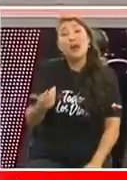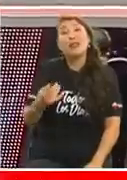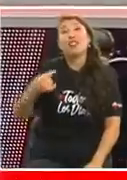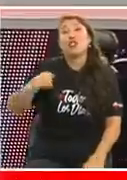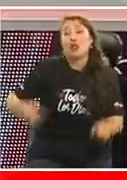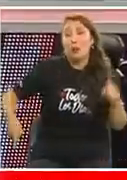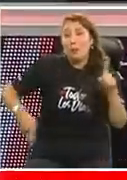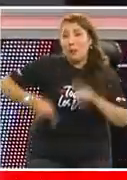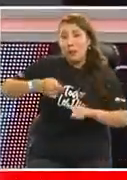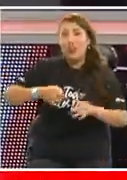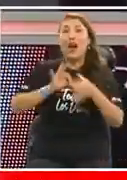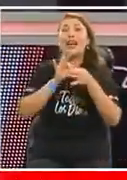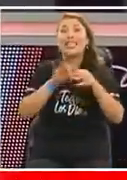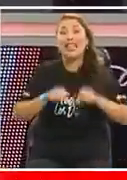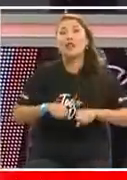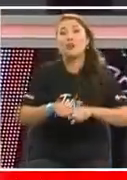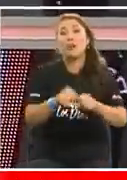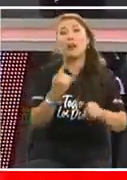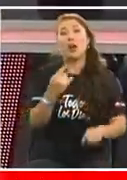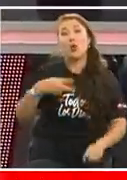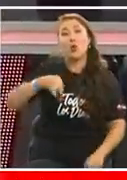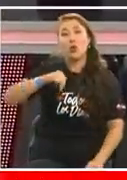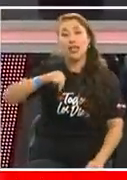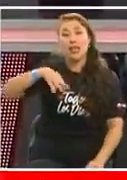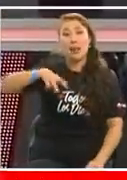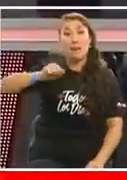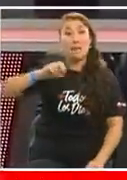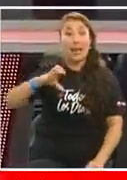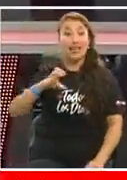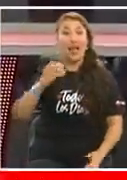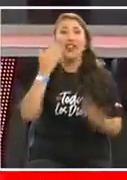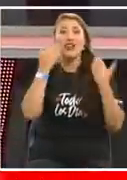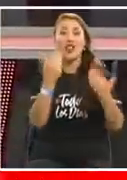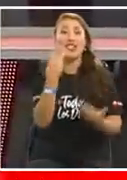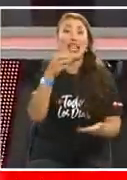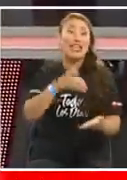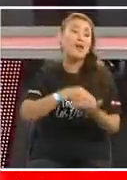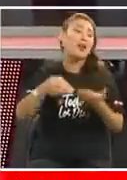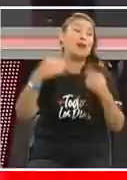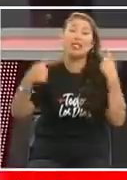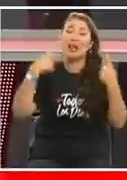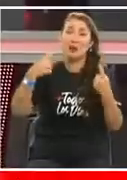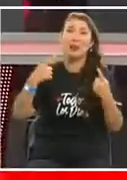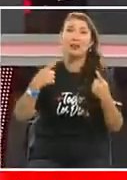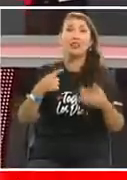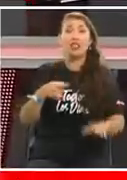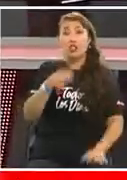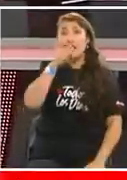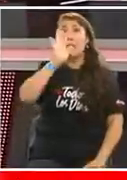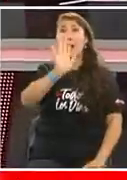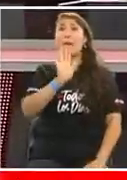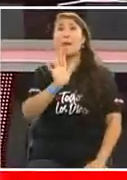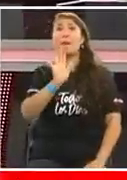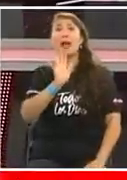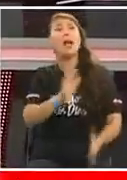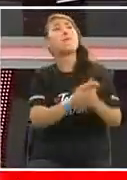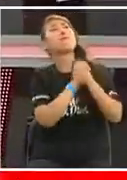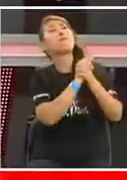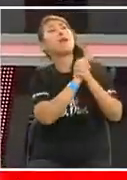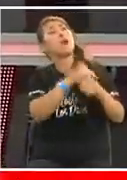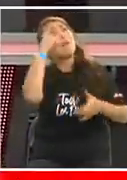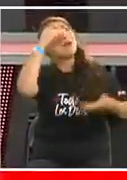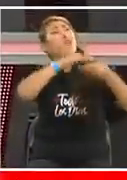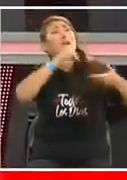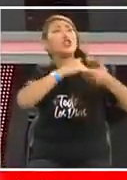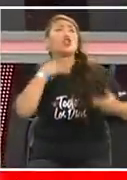quiero agradecer a Unimar los 30 palitos que puso por esta locura. Okay. Lo otro que voy a hacer es decir, espera un segundito. Mi amor, perdón, voy a